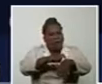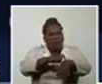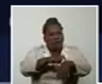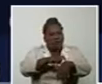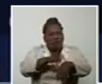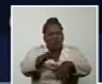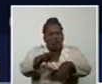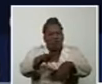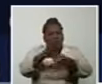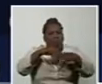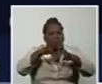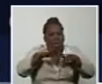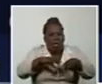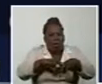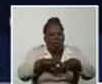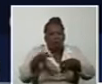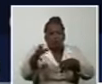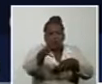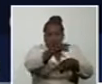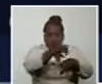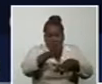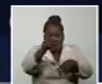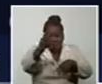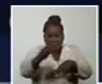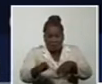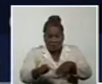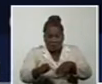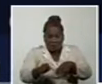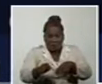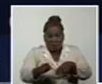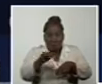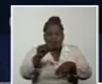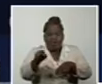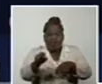los ciudadanos de este país que se encontraban en Wuhan,